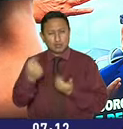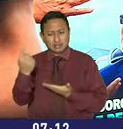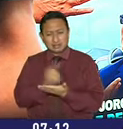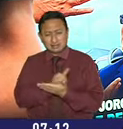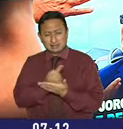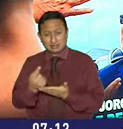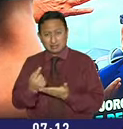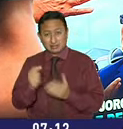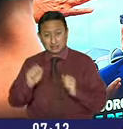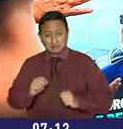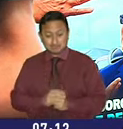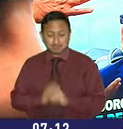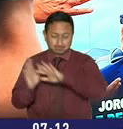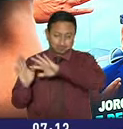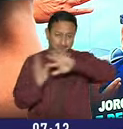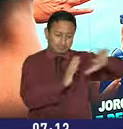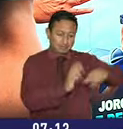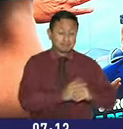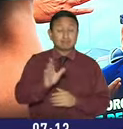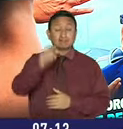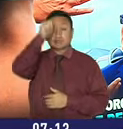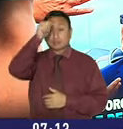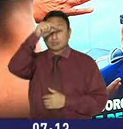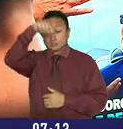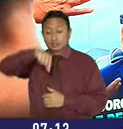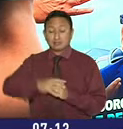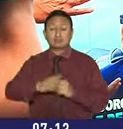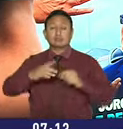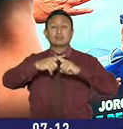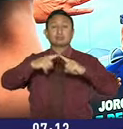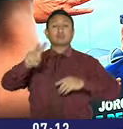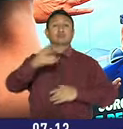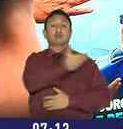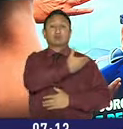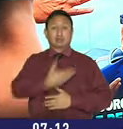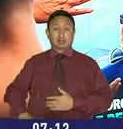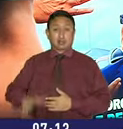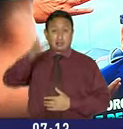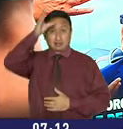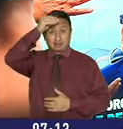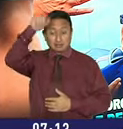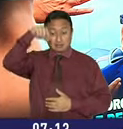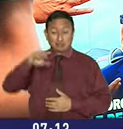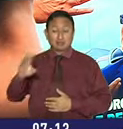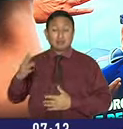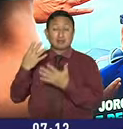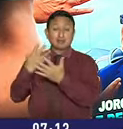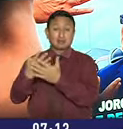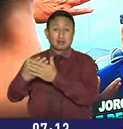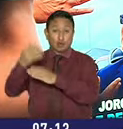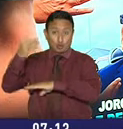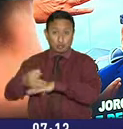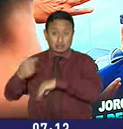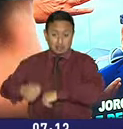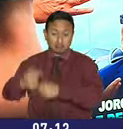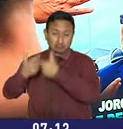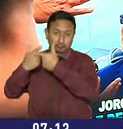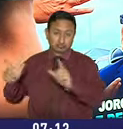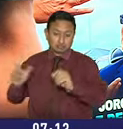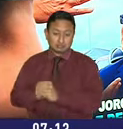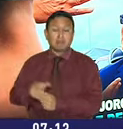domingo el ex vicepresidente de la República, Jorge Glass, salió del Centro de Privación de Libertad Cotopaxi. Sus simpatizantes lo esperaron en el exterior